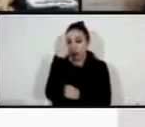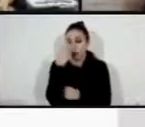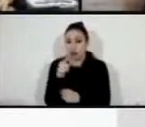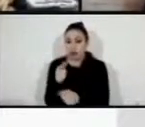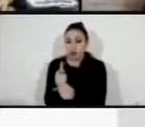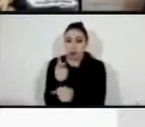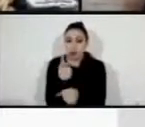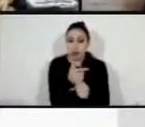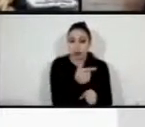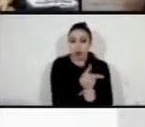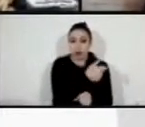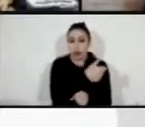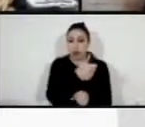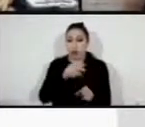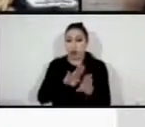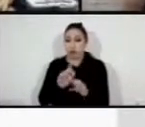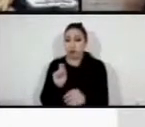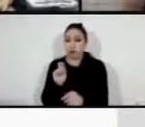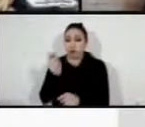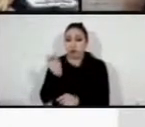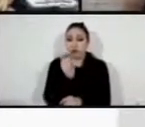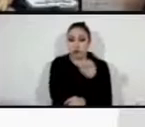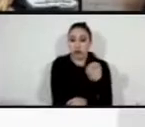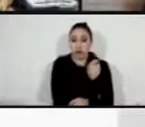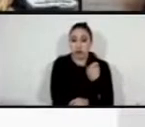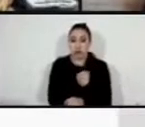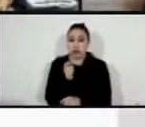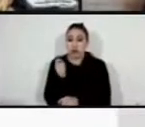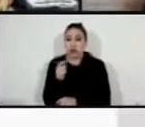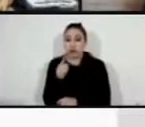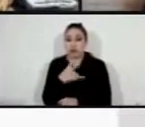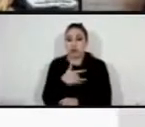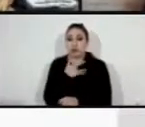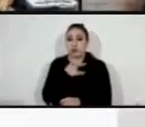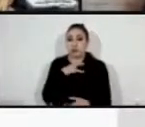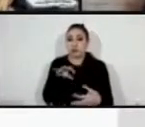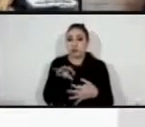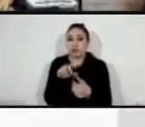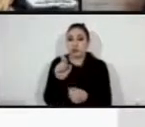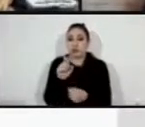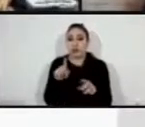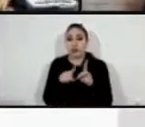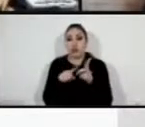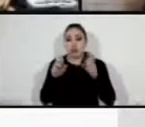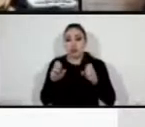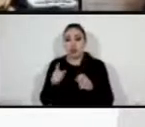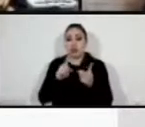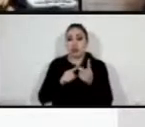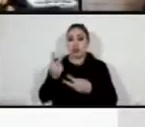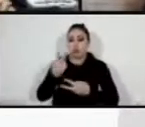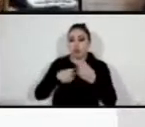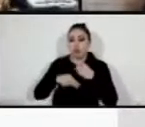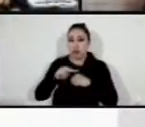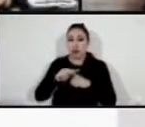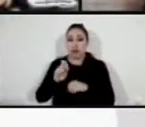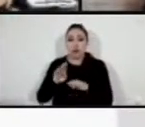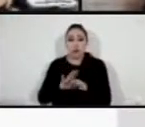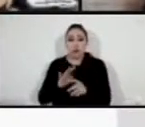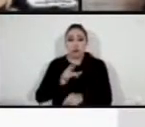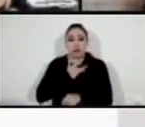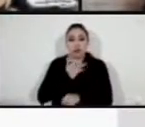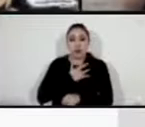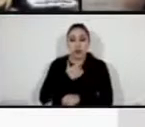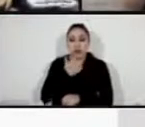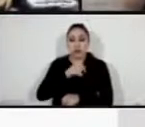nuestro instituto político lo fundó un hombre de ideas, un pensador, un ideólogo, un amante de las ciencias y de las